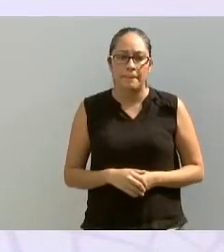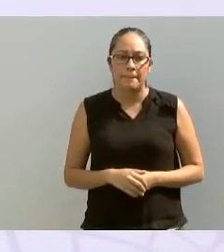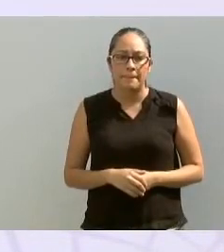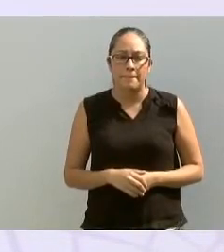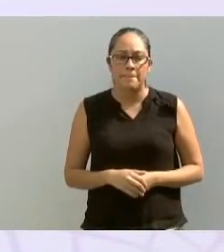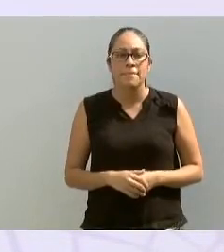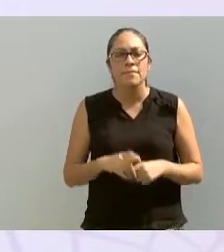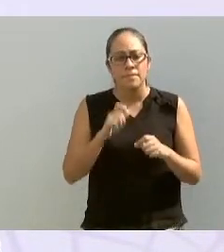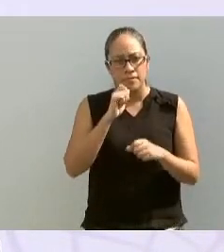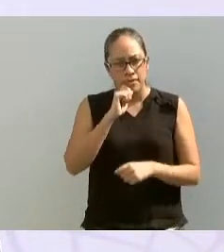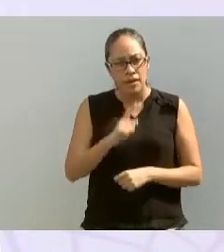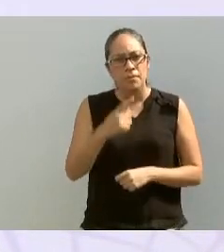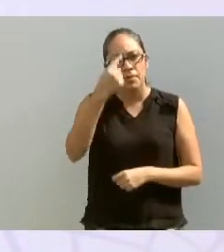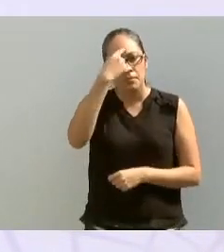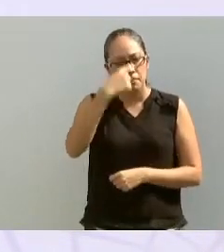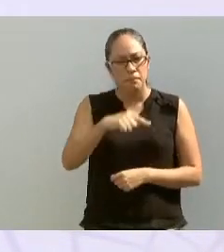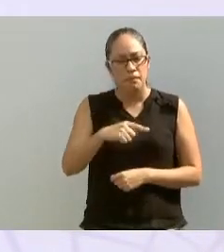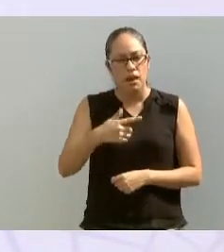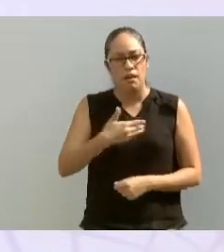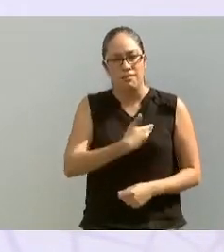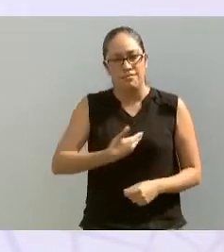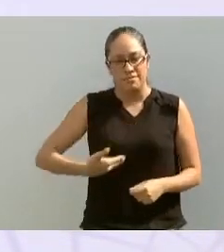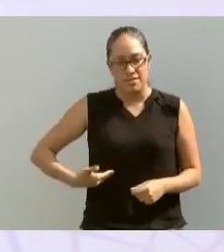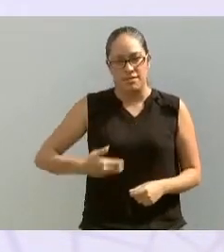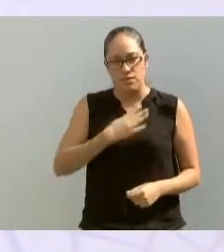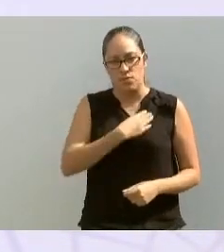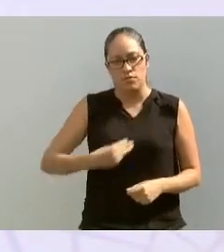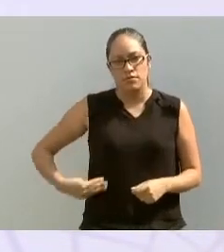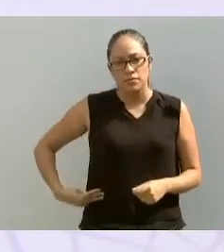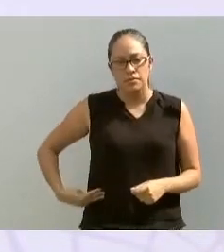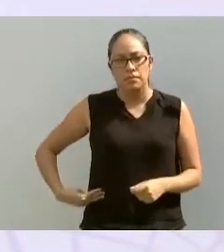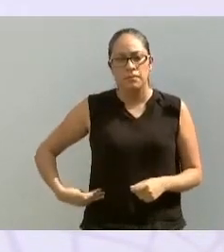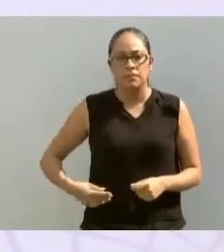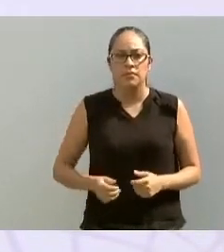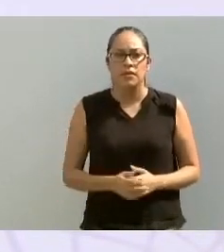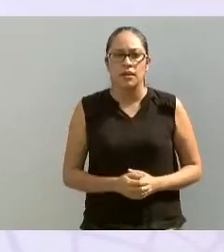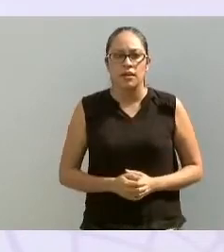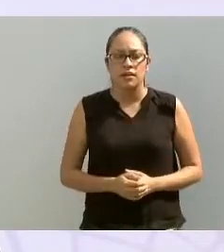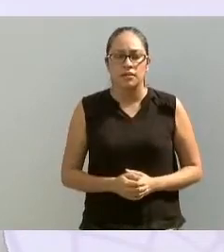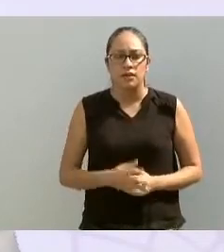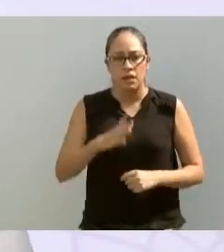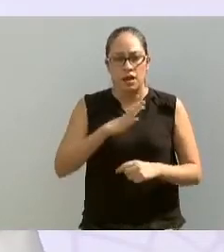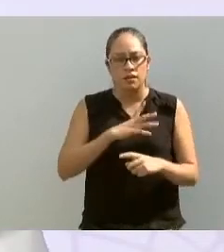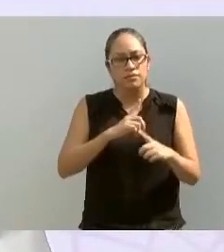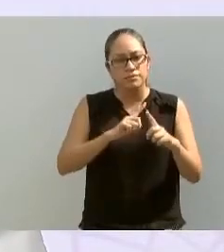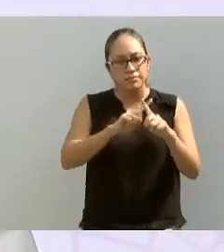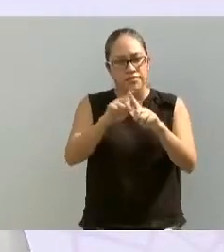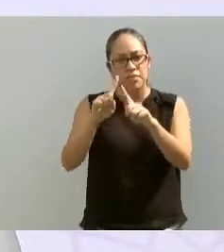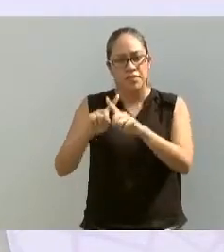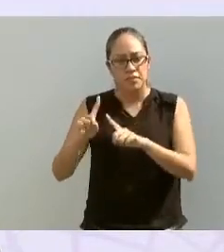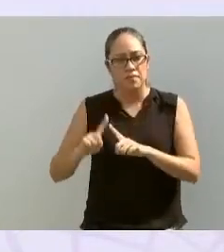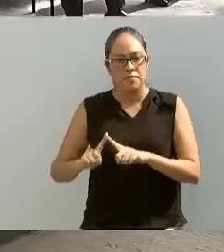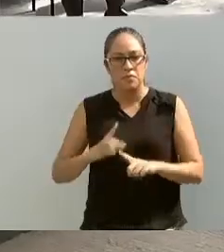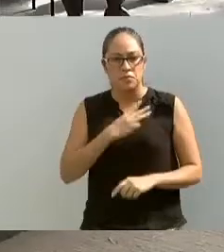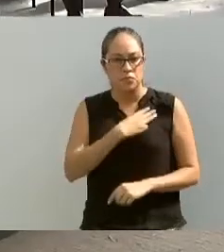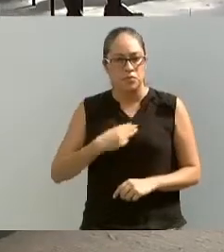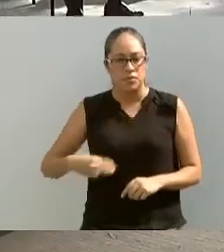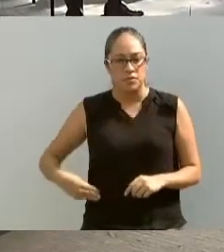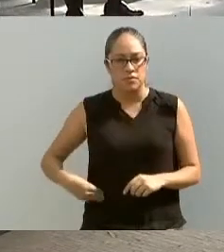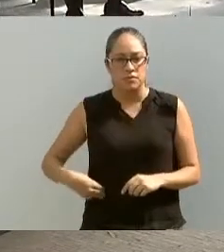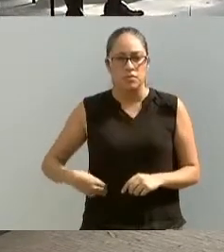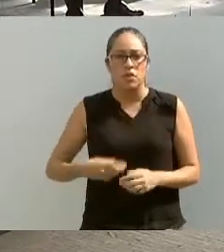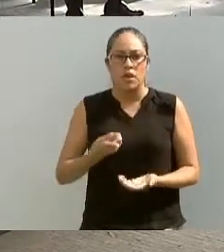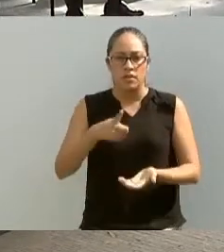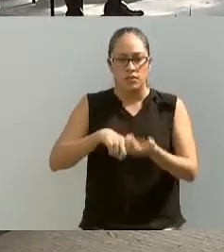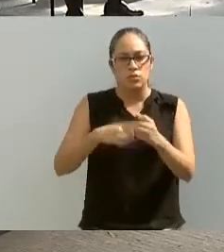los presidentes municipales, mujeres y hombres de los municipios